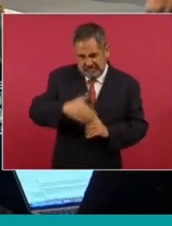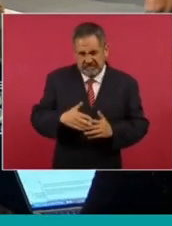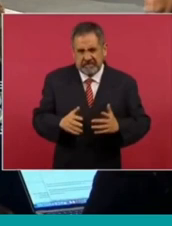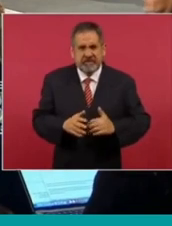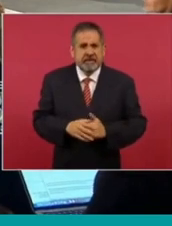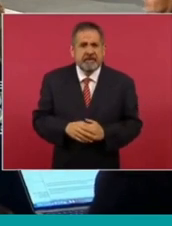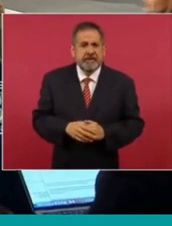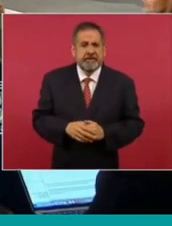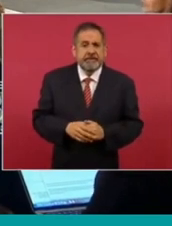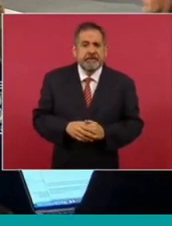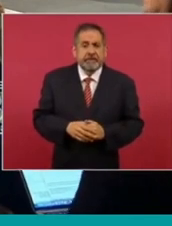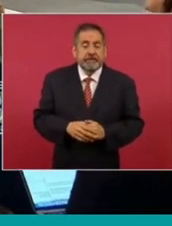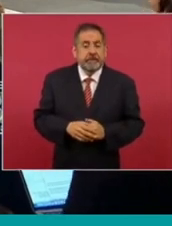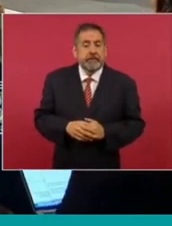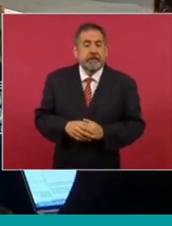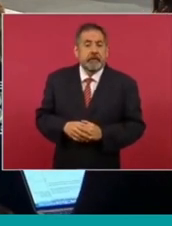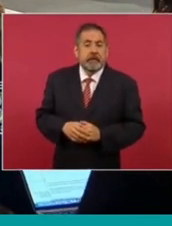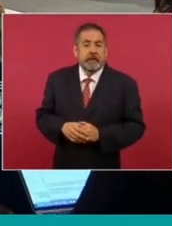Ha dado